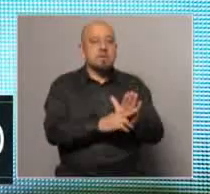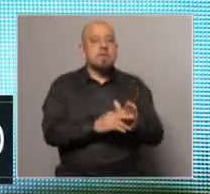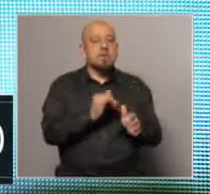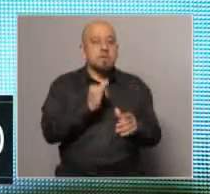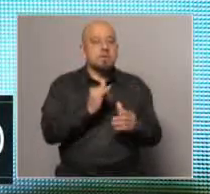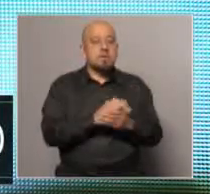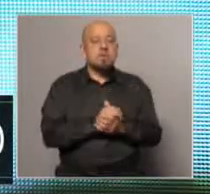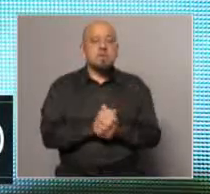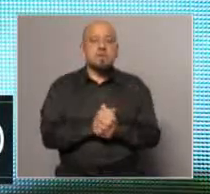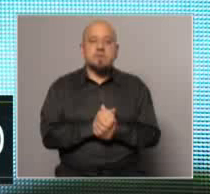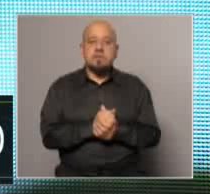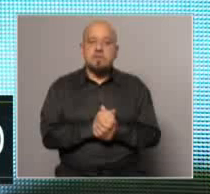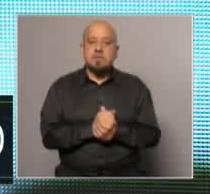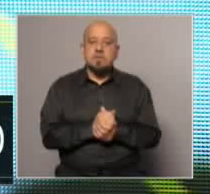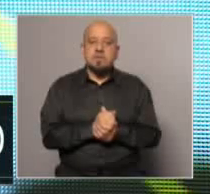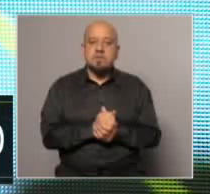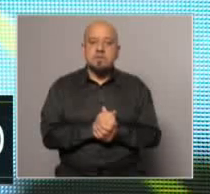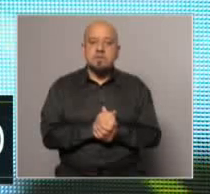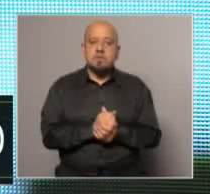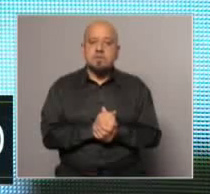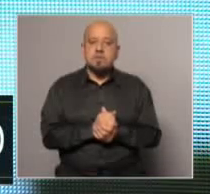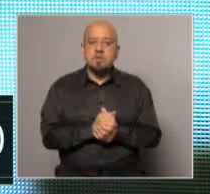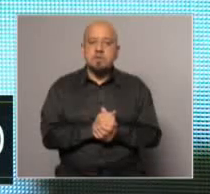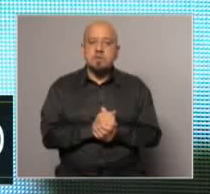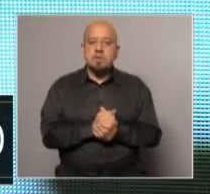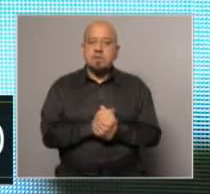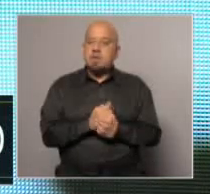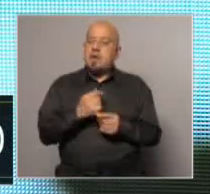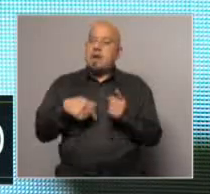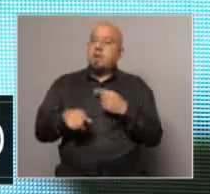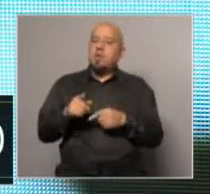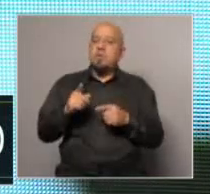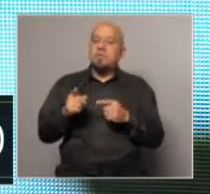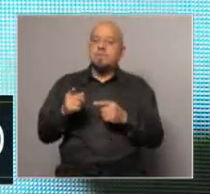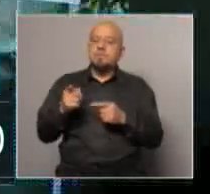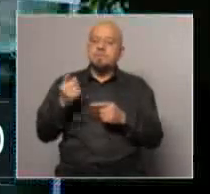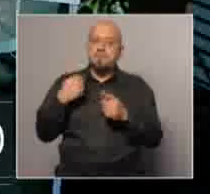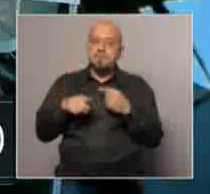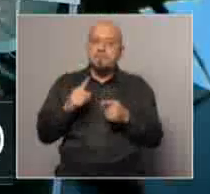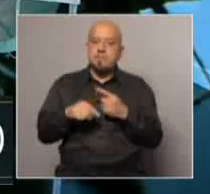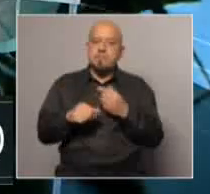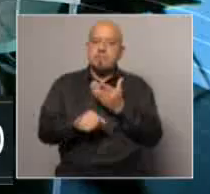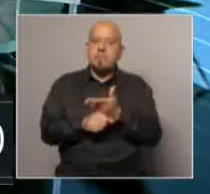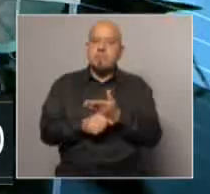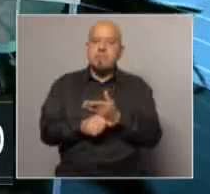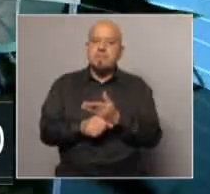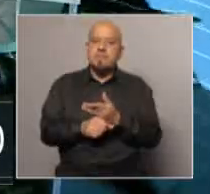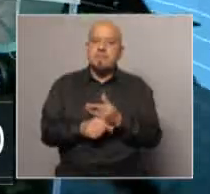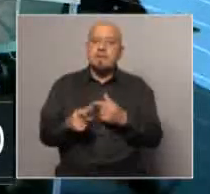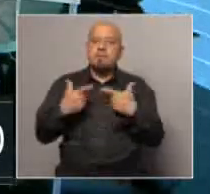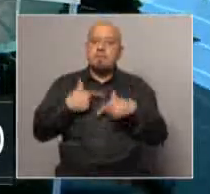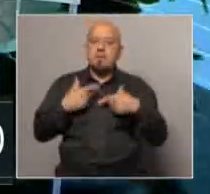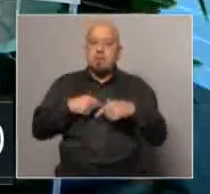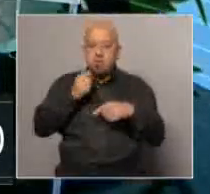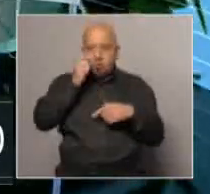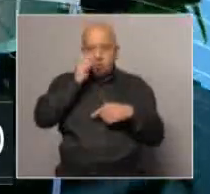efectivamente. Algo que fue noticia en las últimas horas fue, bueno, este pedido, este reclamo, bueno, el Ministerio de